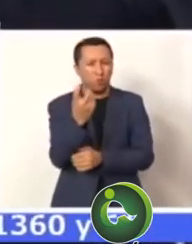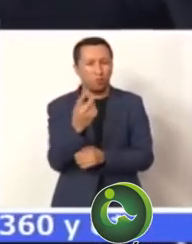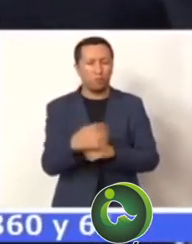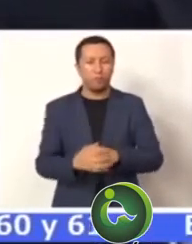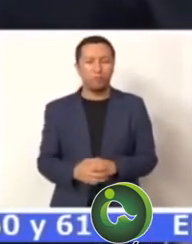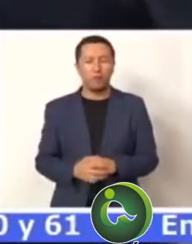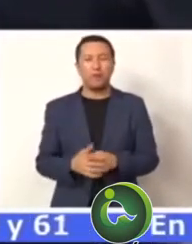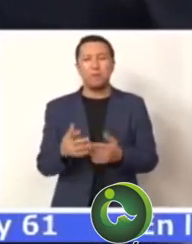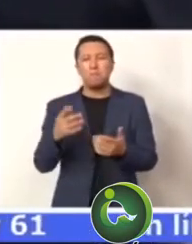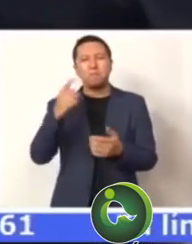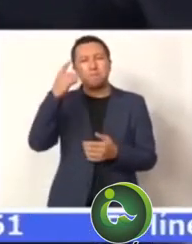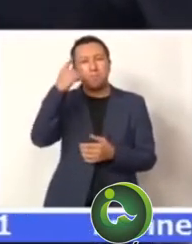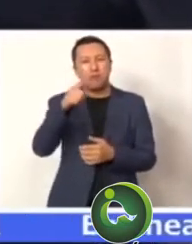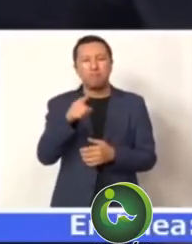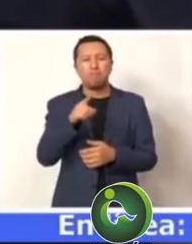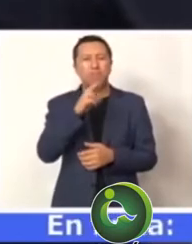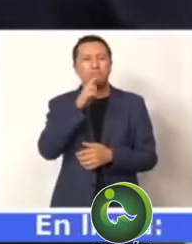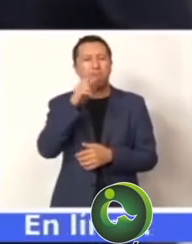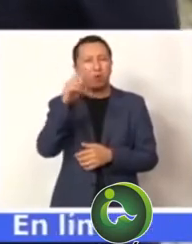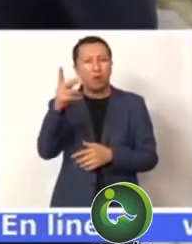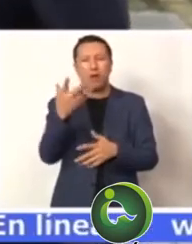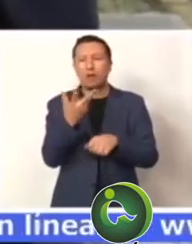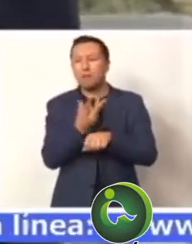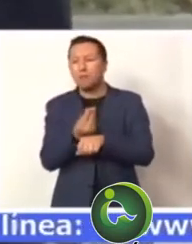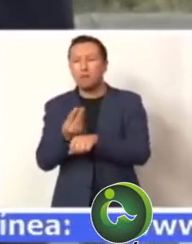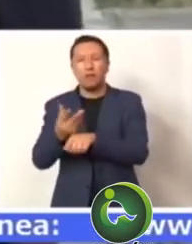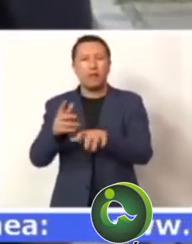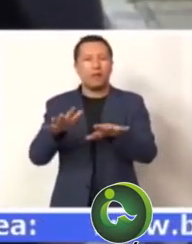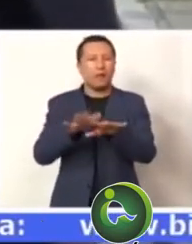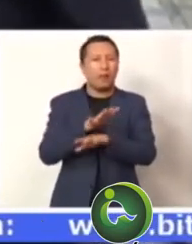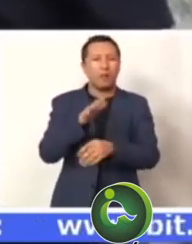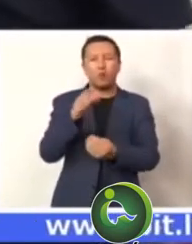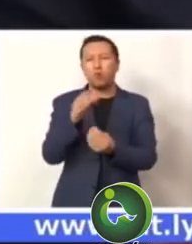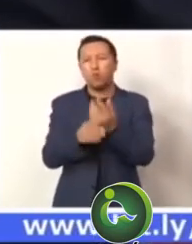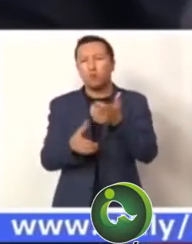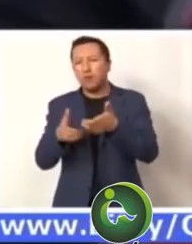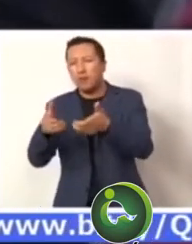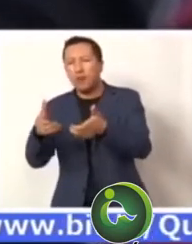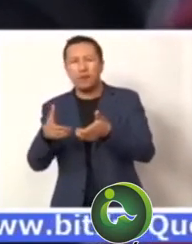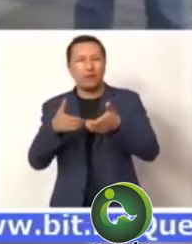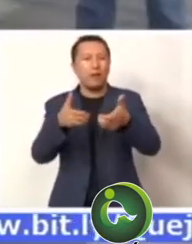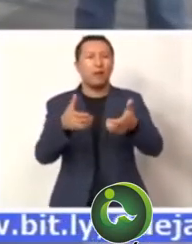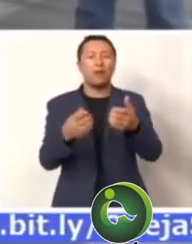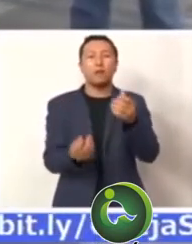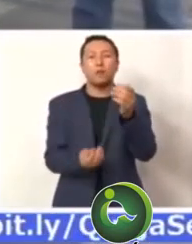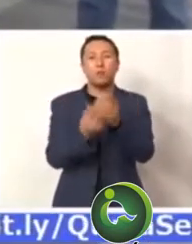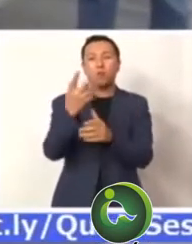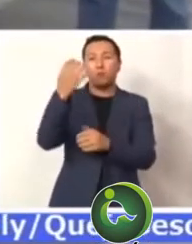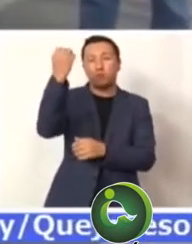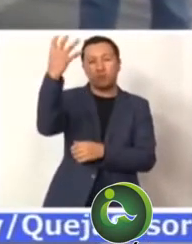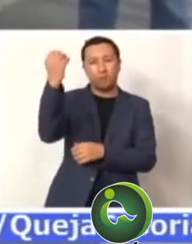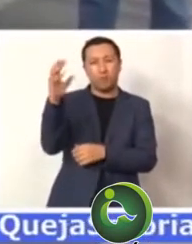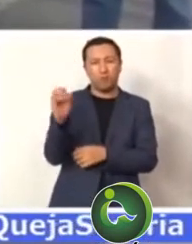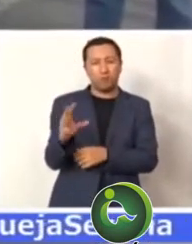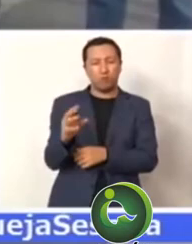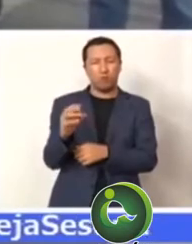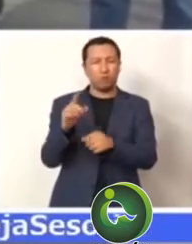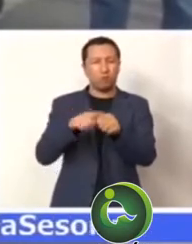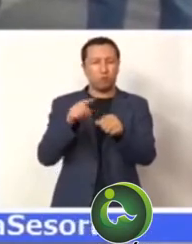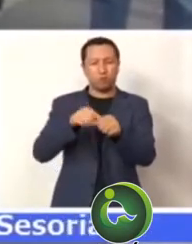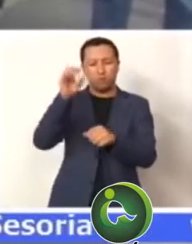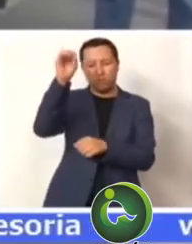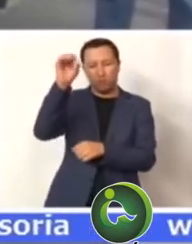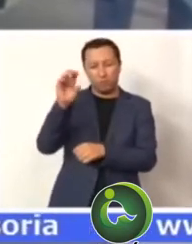el entorno de todas estas avenidas de estas calles semaforización alumbrado